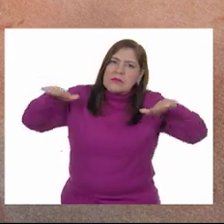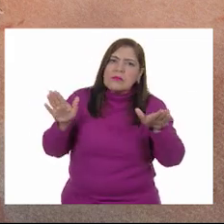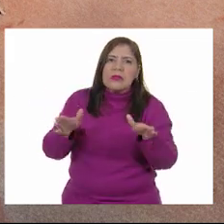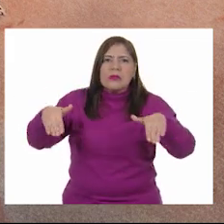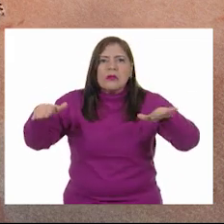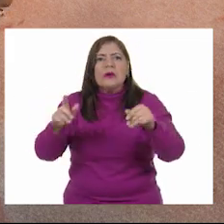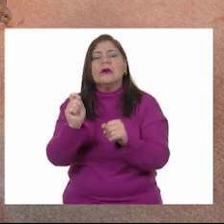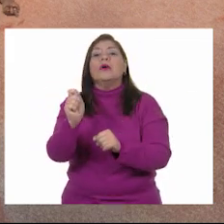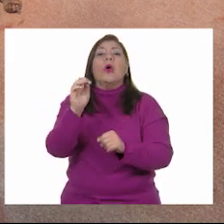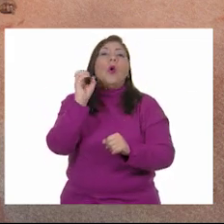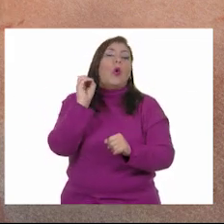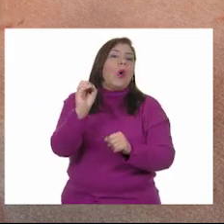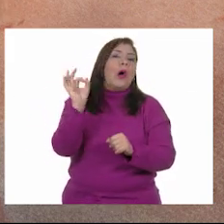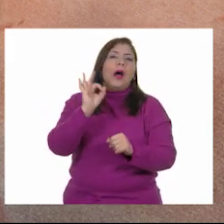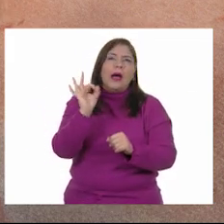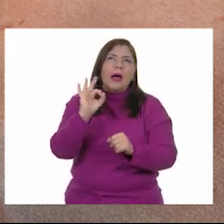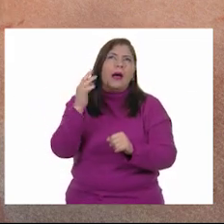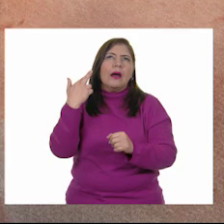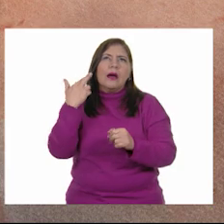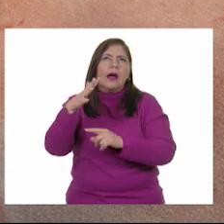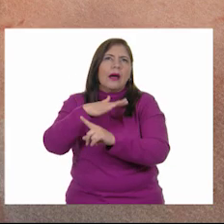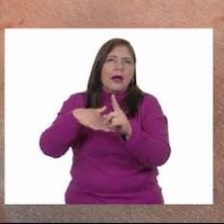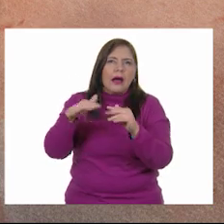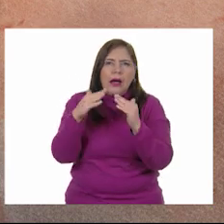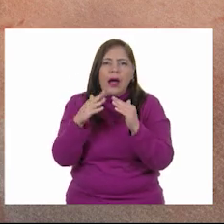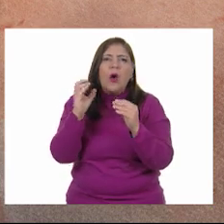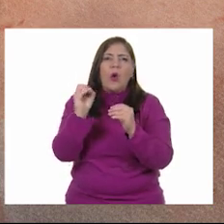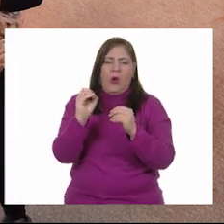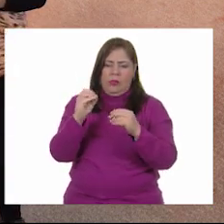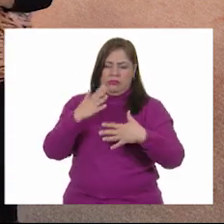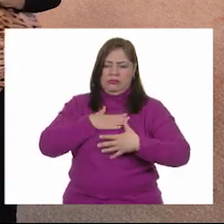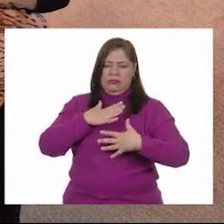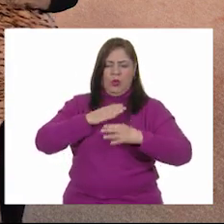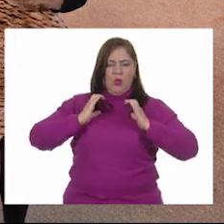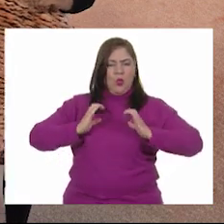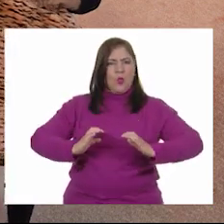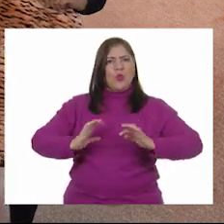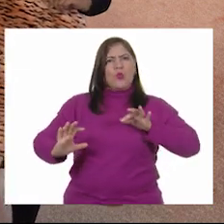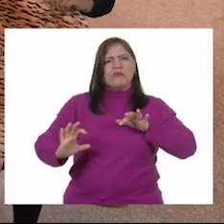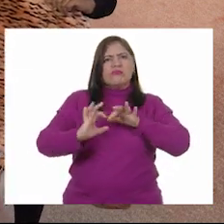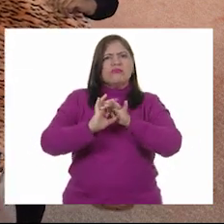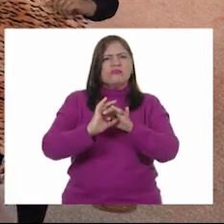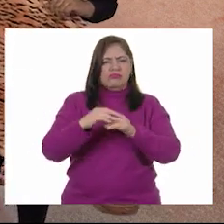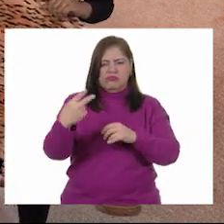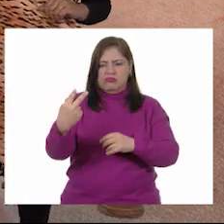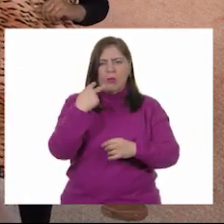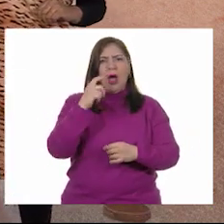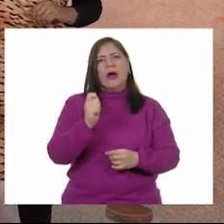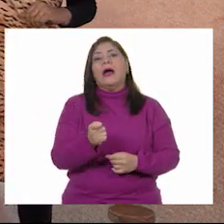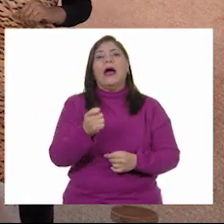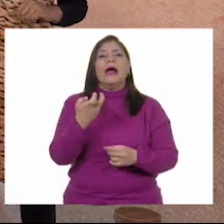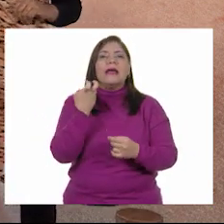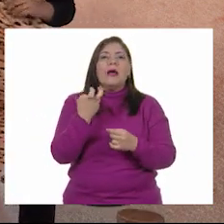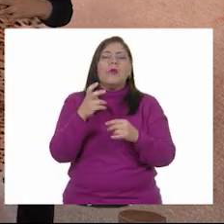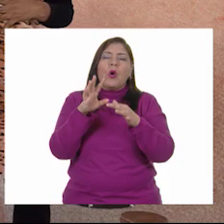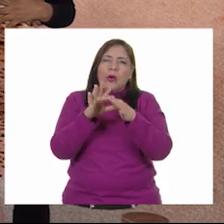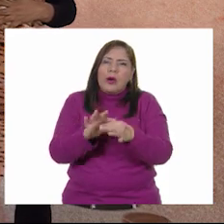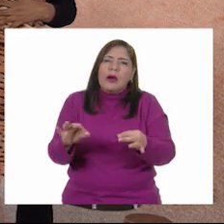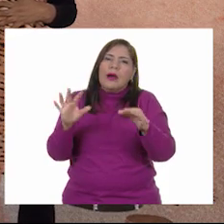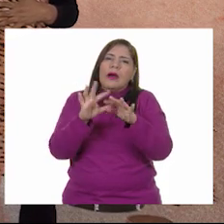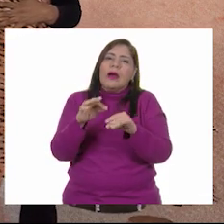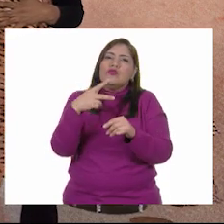caza o simplemente el reflejo de sus cuerpos. Prácticamente narraban su historia y